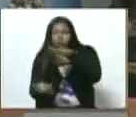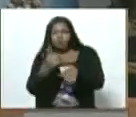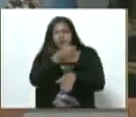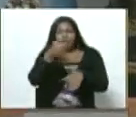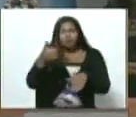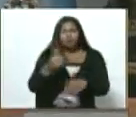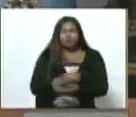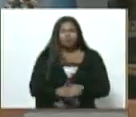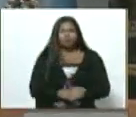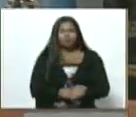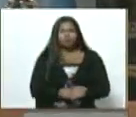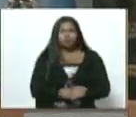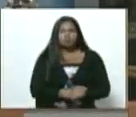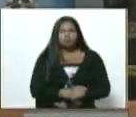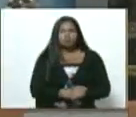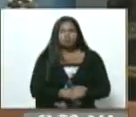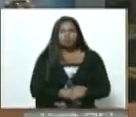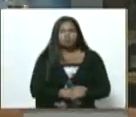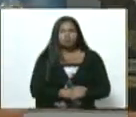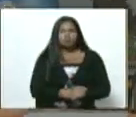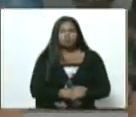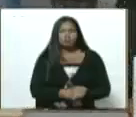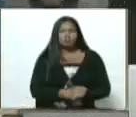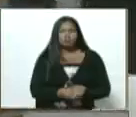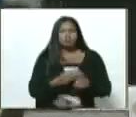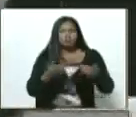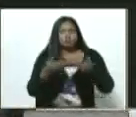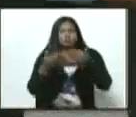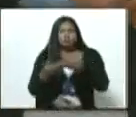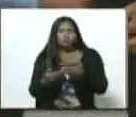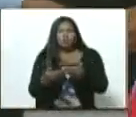entrega sin más dilación de las carpetas, doctor.